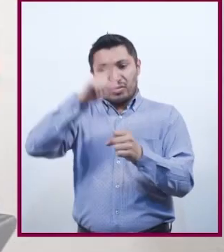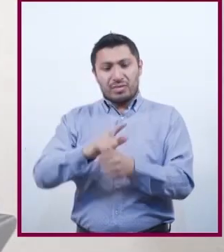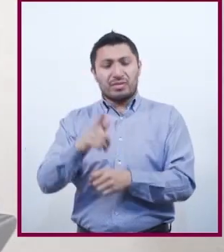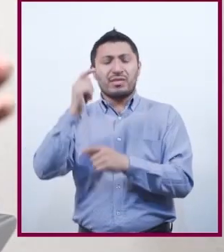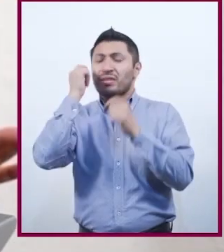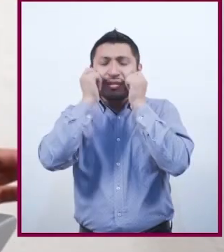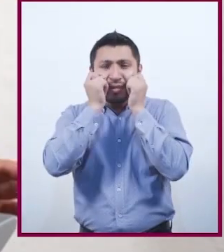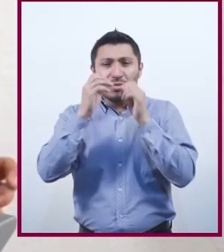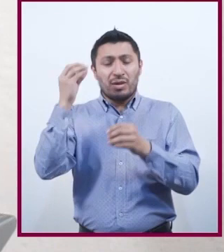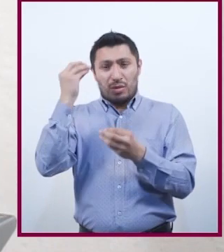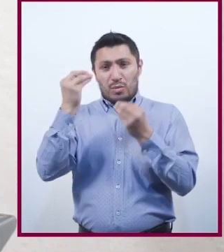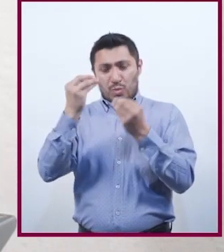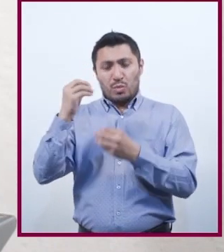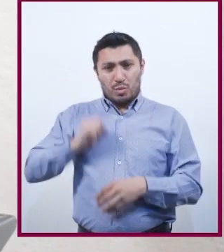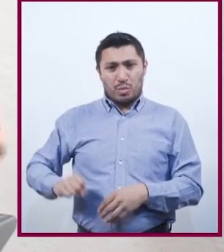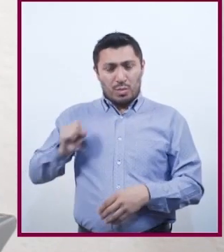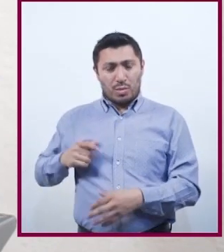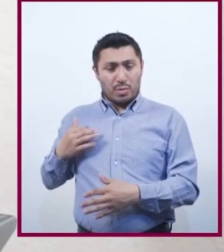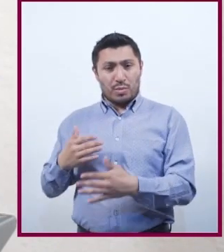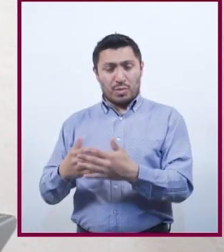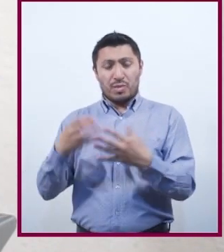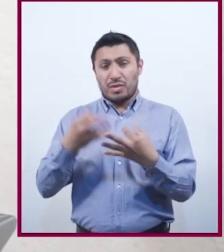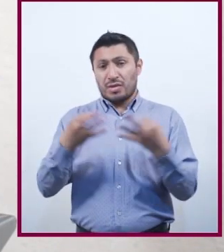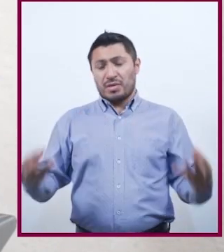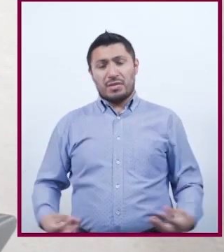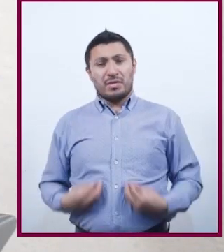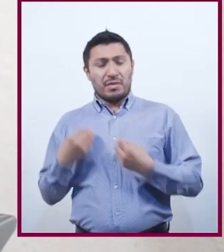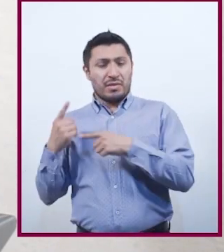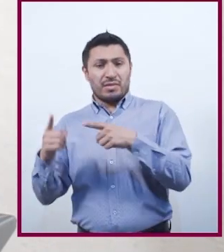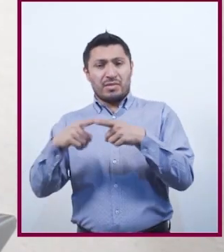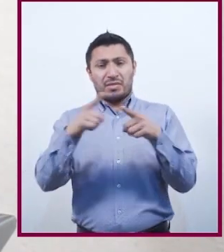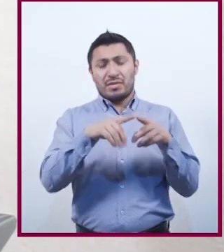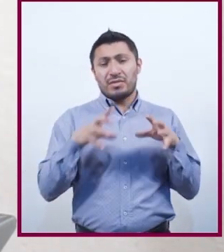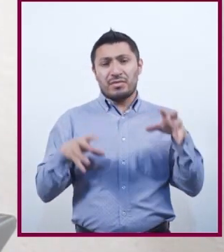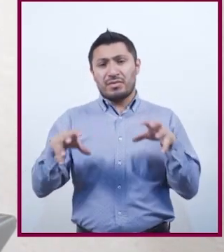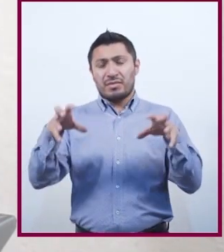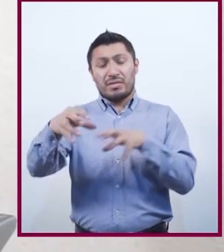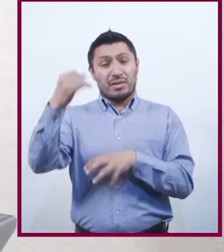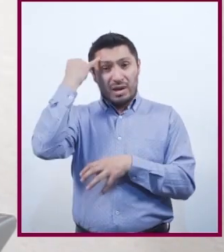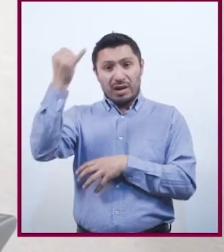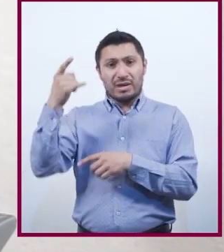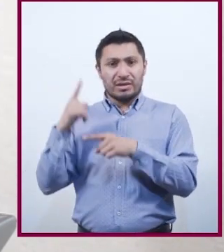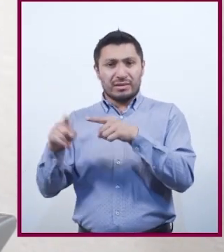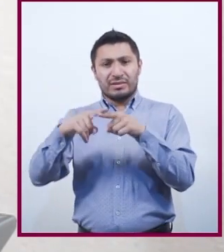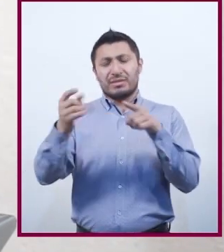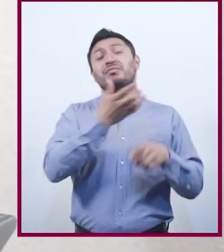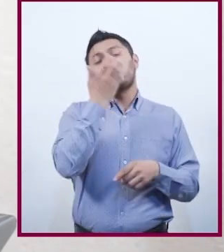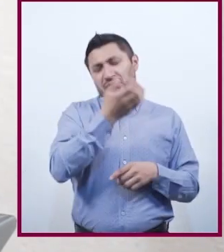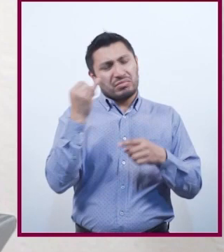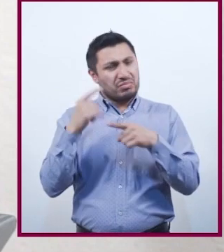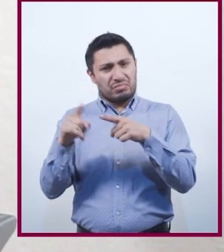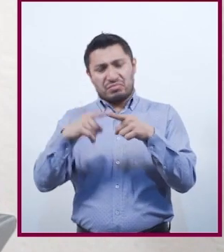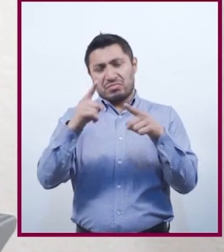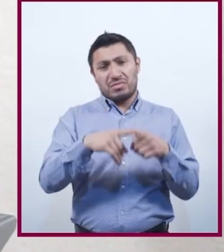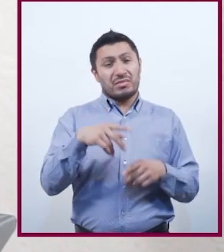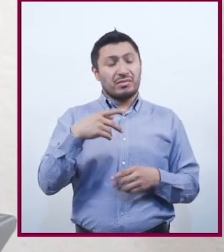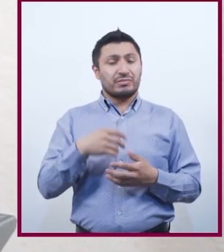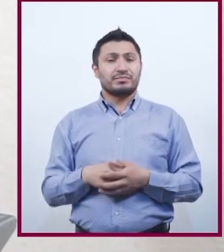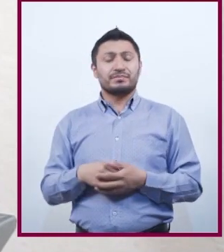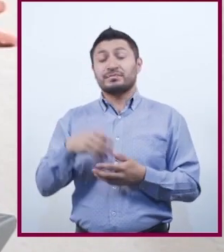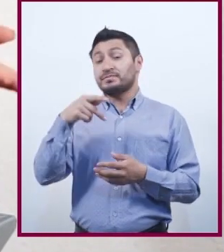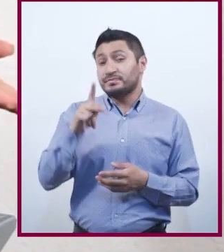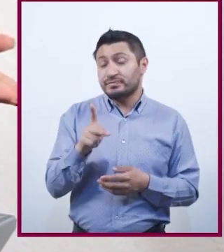cultura. Sin importar que por muchos siglos esta tierra estuviera habitada por otras comunidades con ideas y costumbres diferentes a las